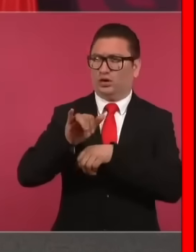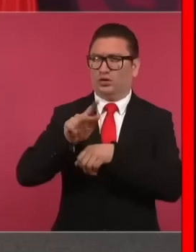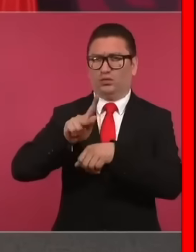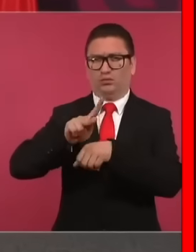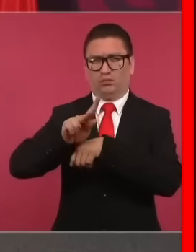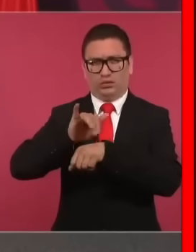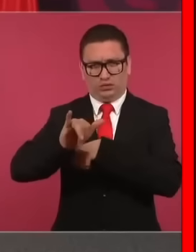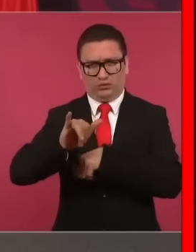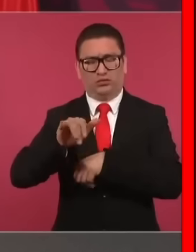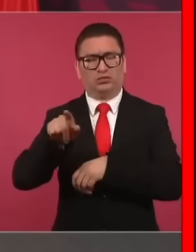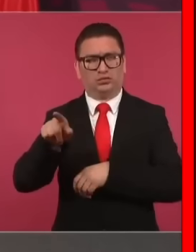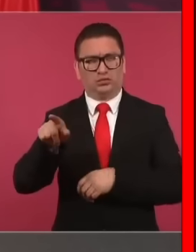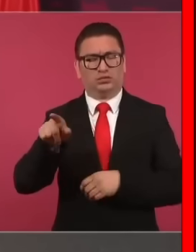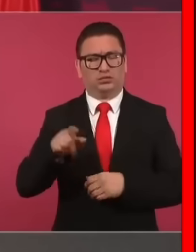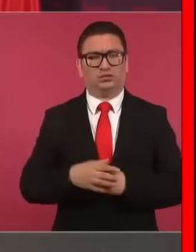Paraguay,